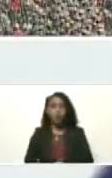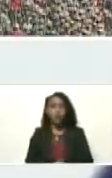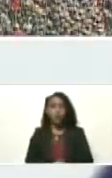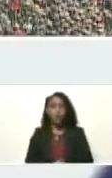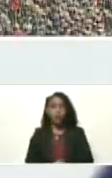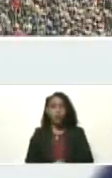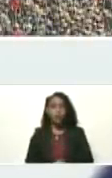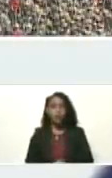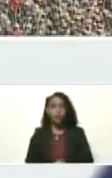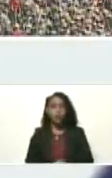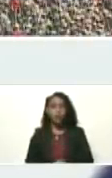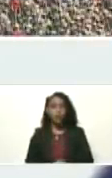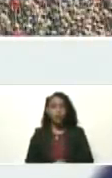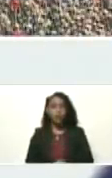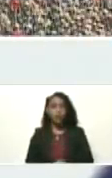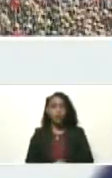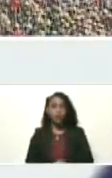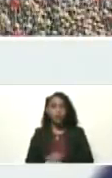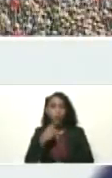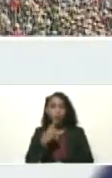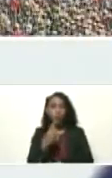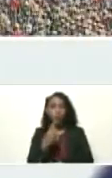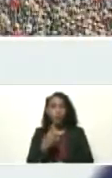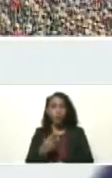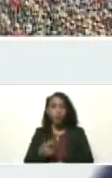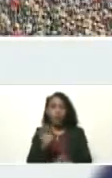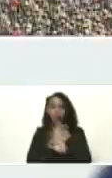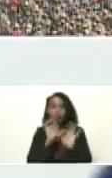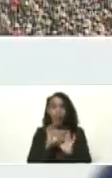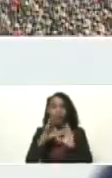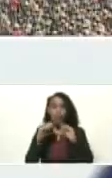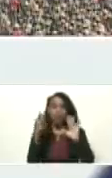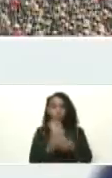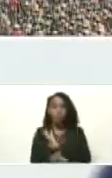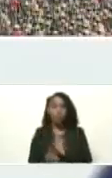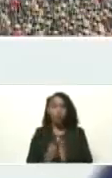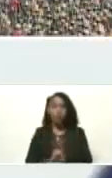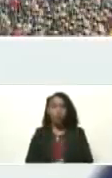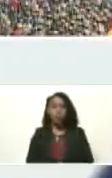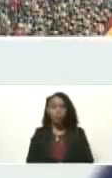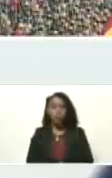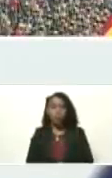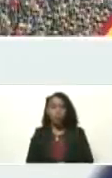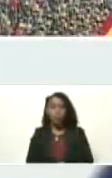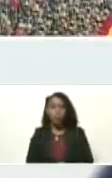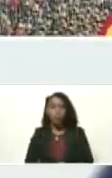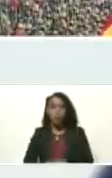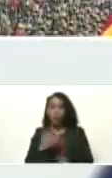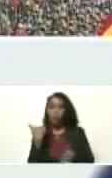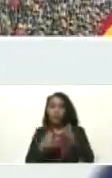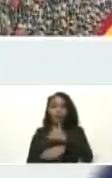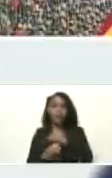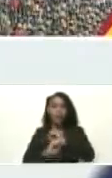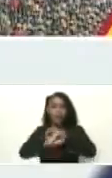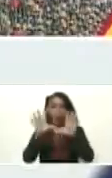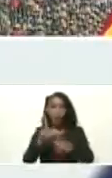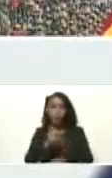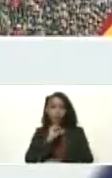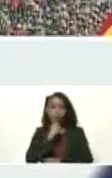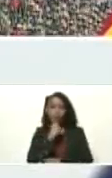Se llama, no se lo digan a nadie, porque no me vayan a develar el